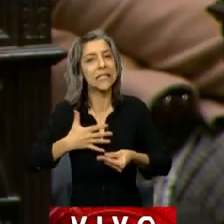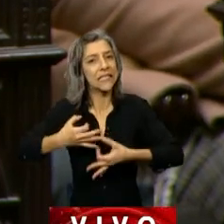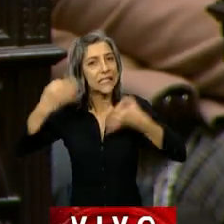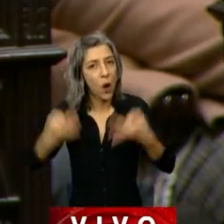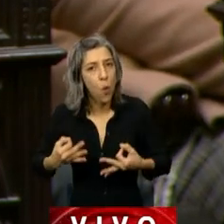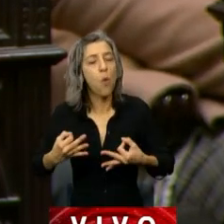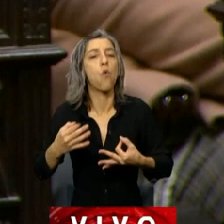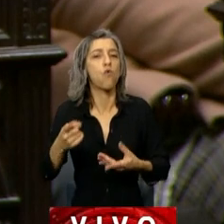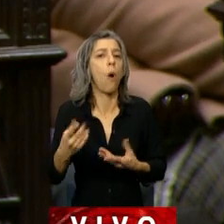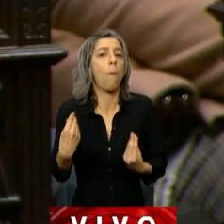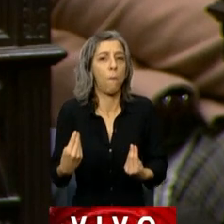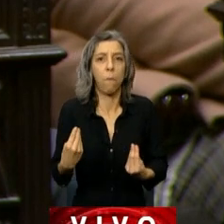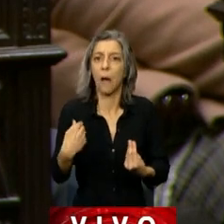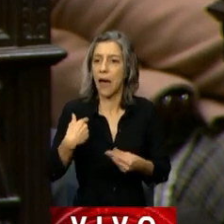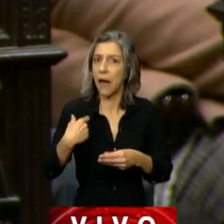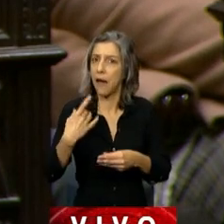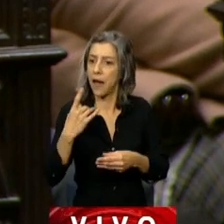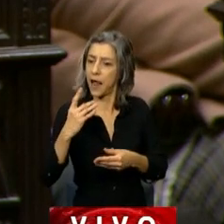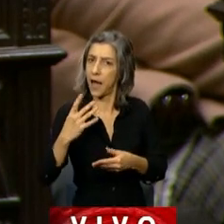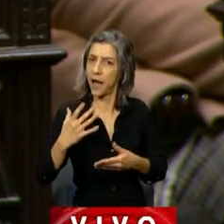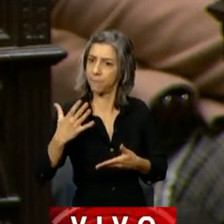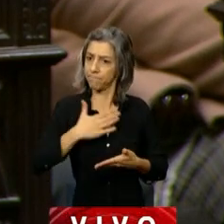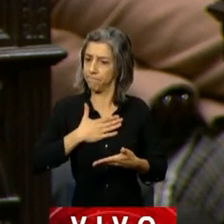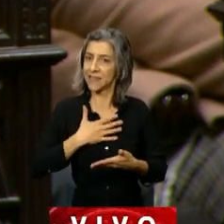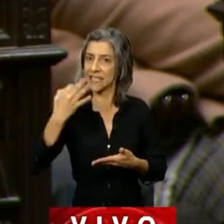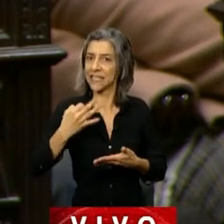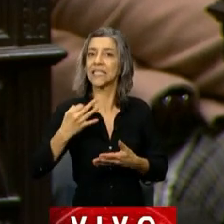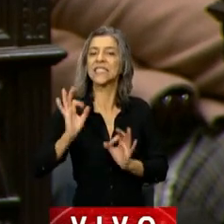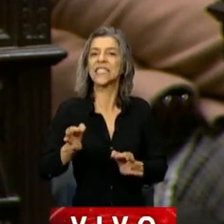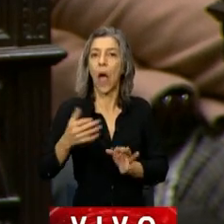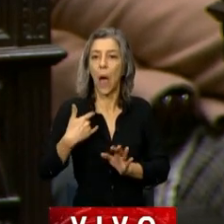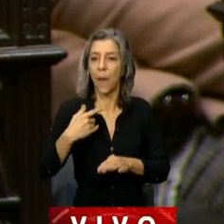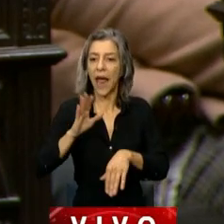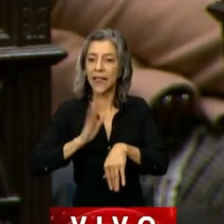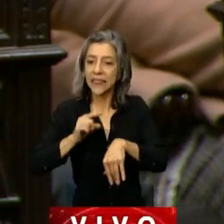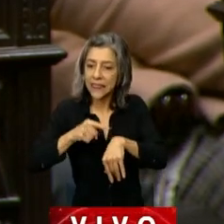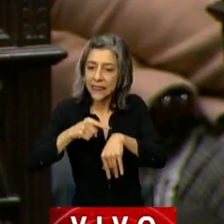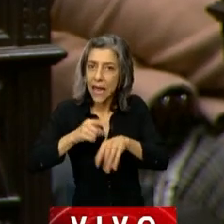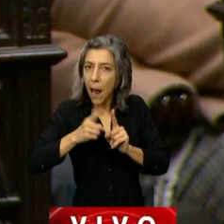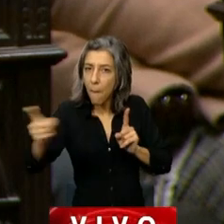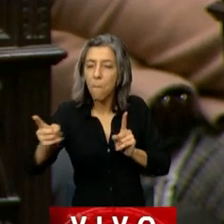sea con el diagnóstico exacto, con el tiempo de tratamiento correcto,